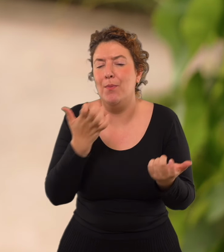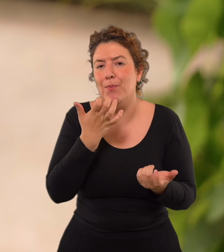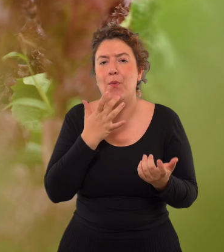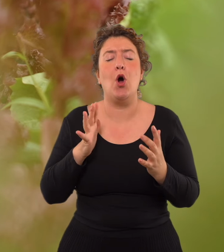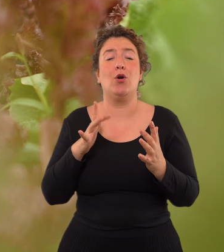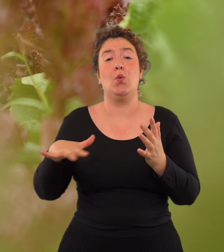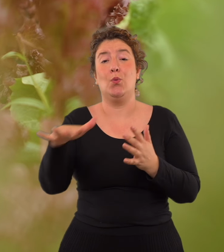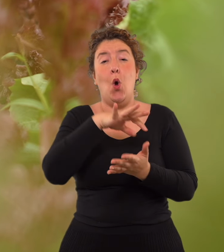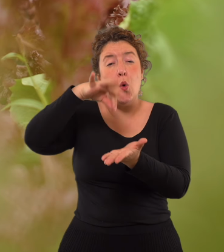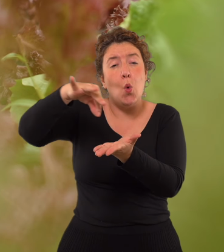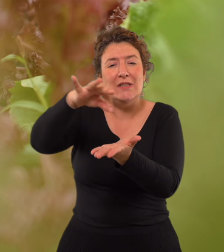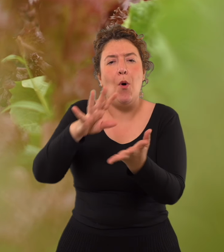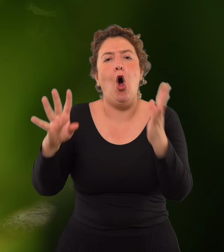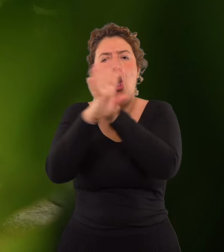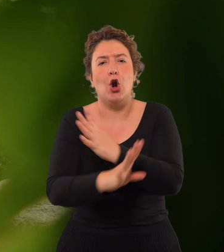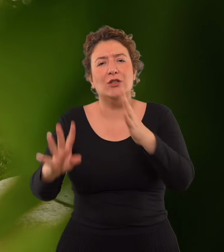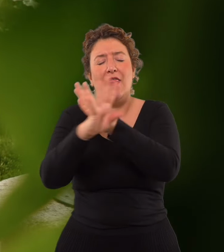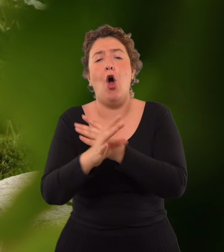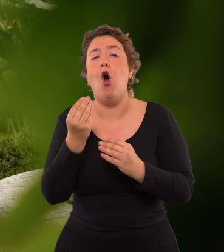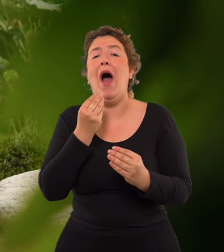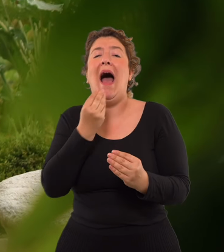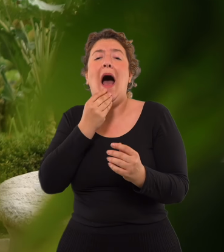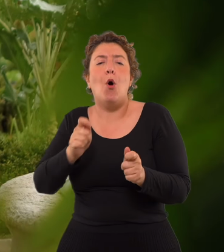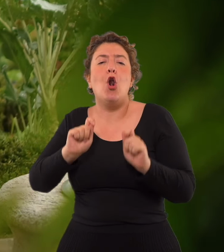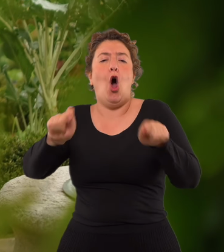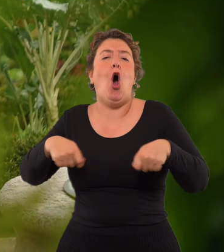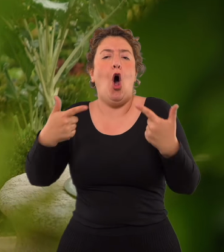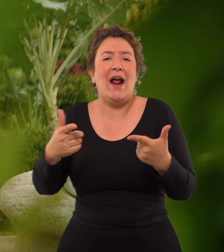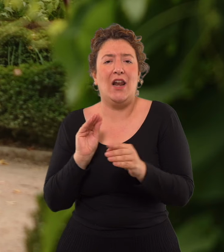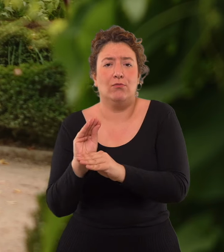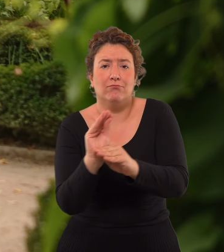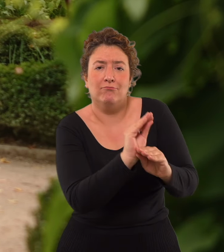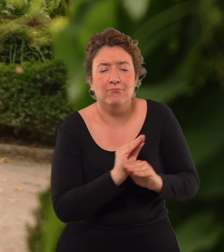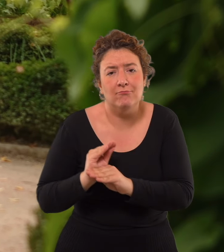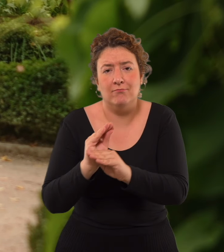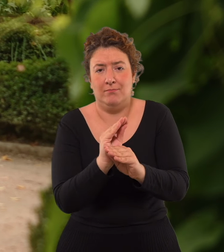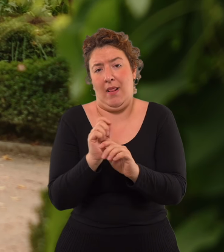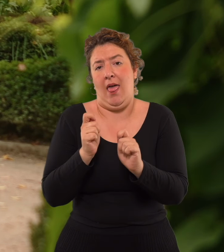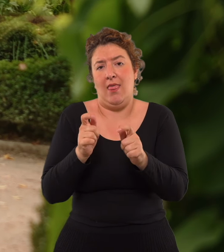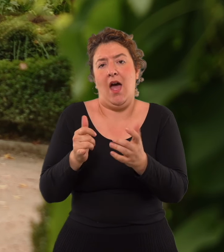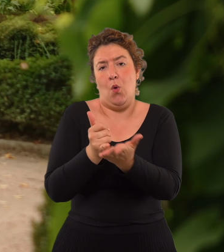ecológica, como son la rotación de cultivos o el uso de abonos orgánicos.